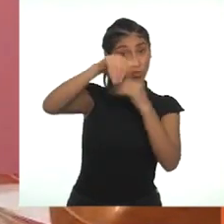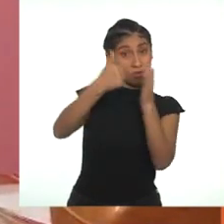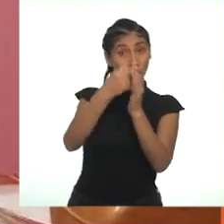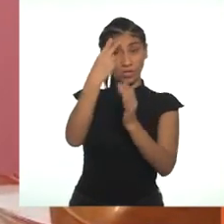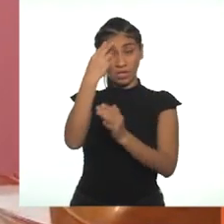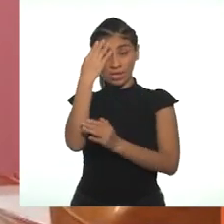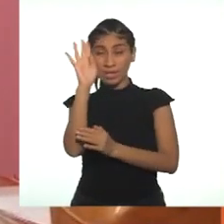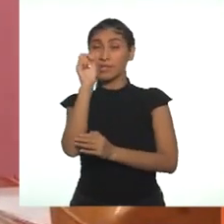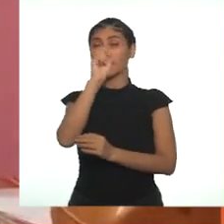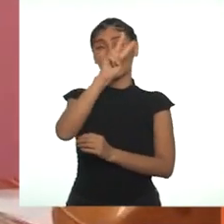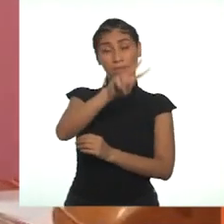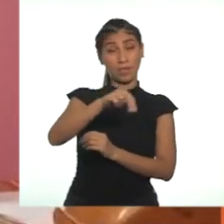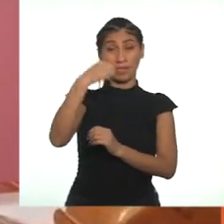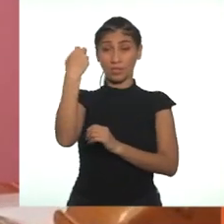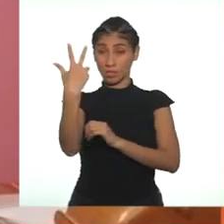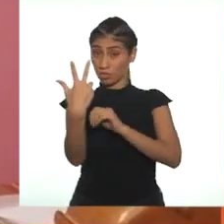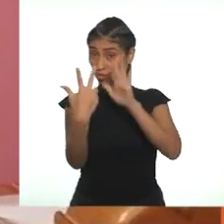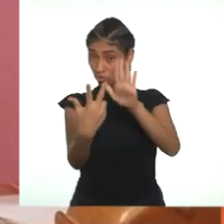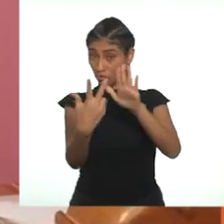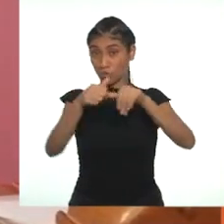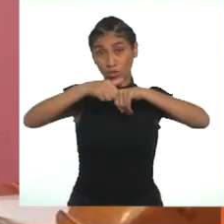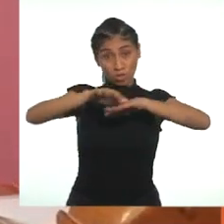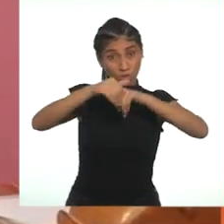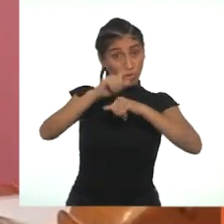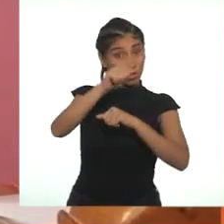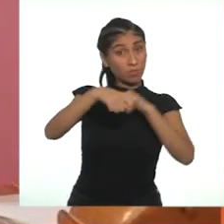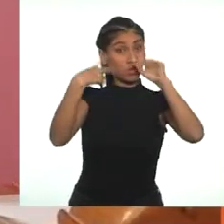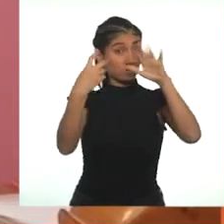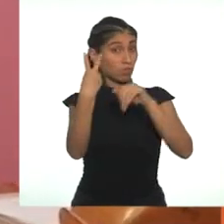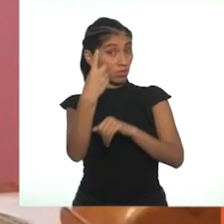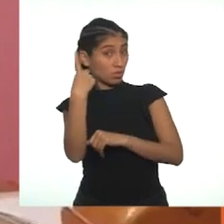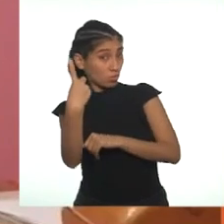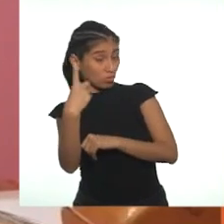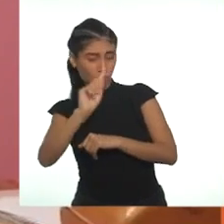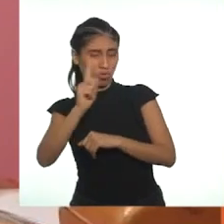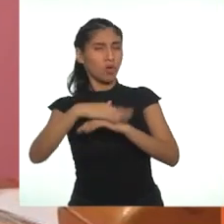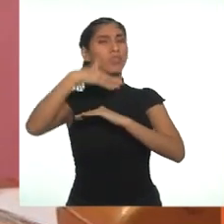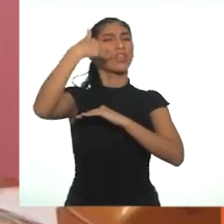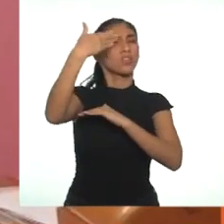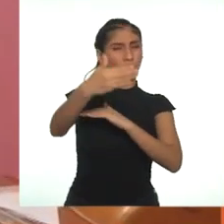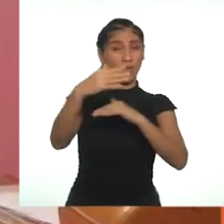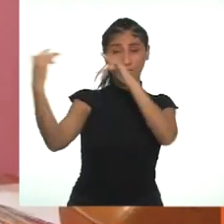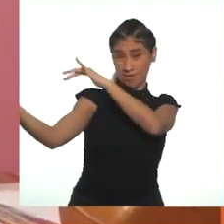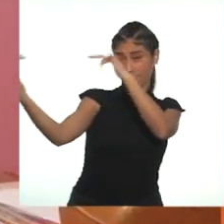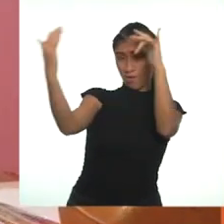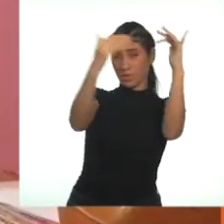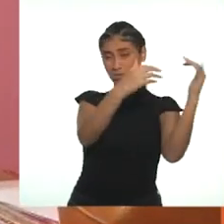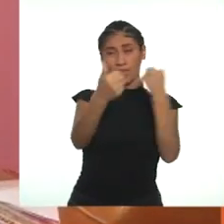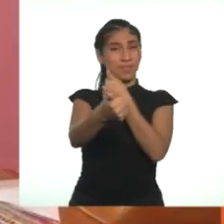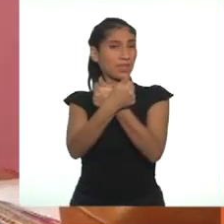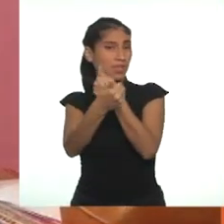la celebramos, el 28 de julio de 1821, sino después